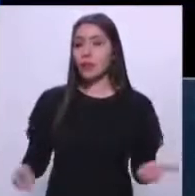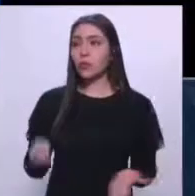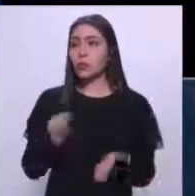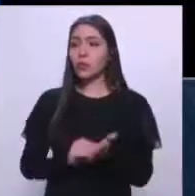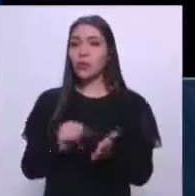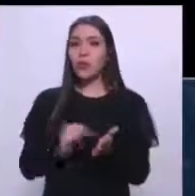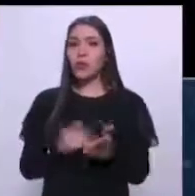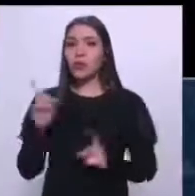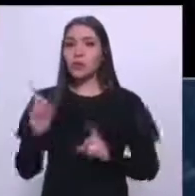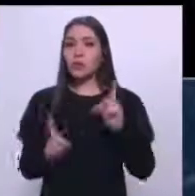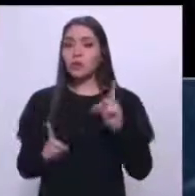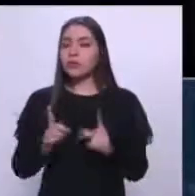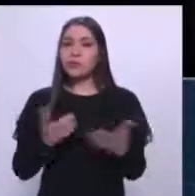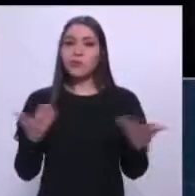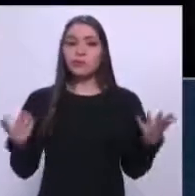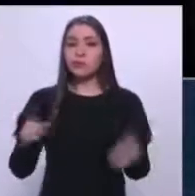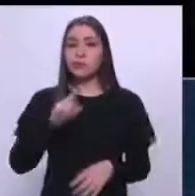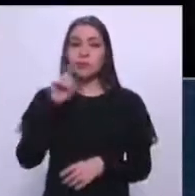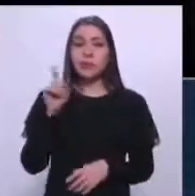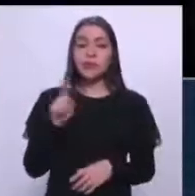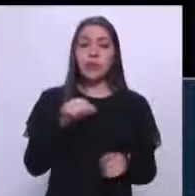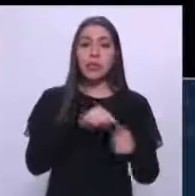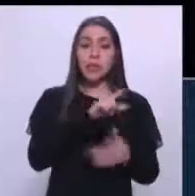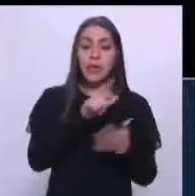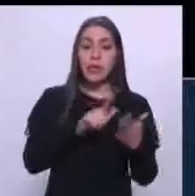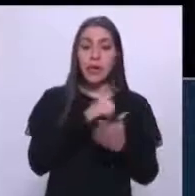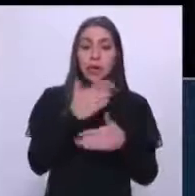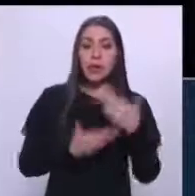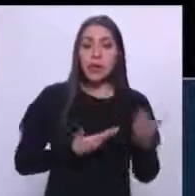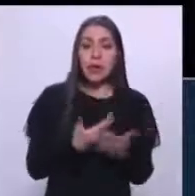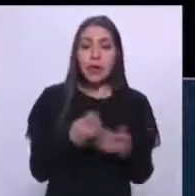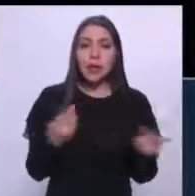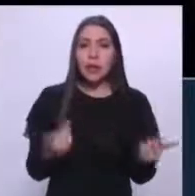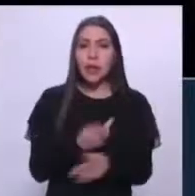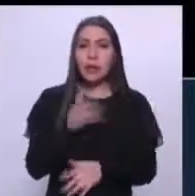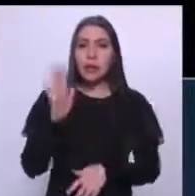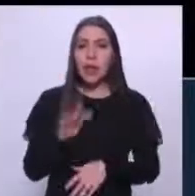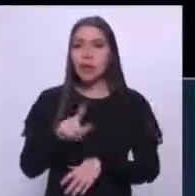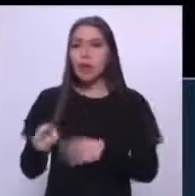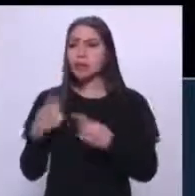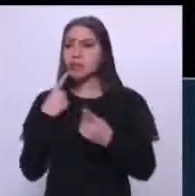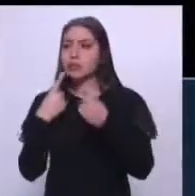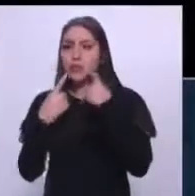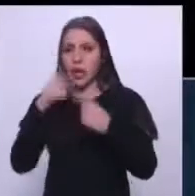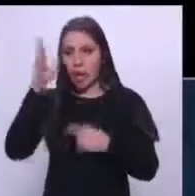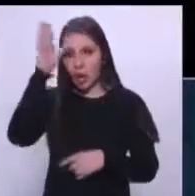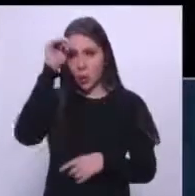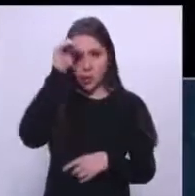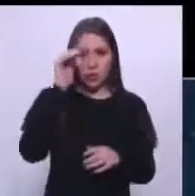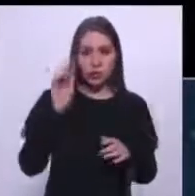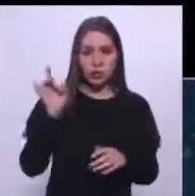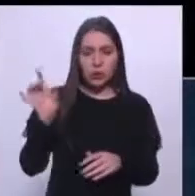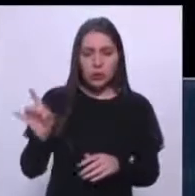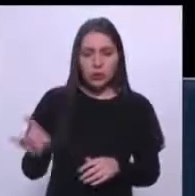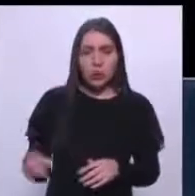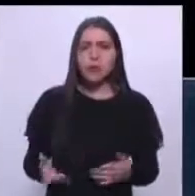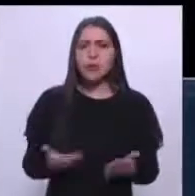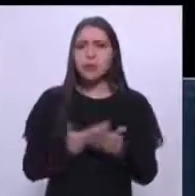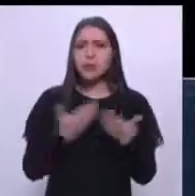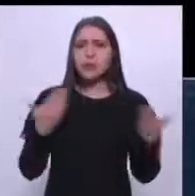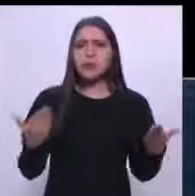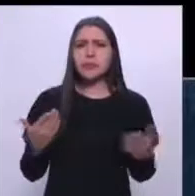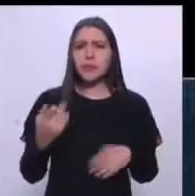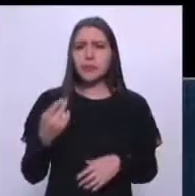va a pasar con esta iniciativa de ley, pero al parecer llegan a ciertos acuerdos. Le preguntaría cuál es vimos